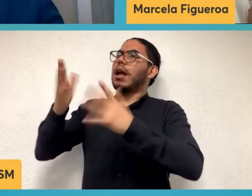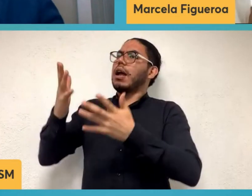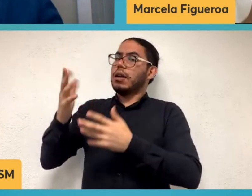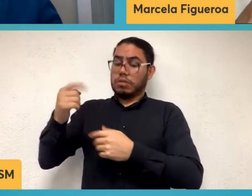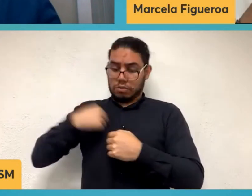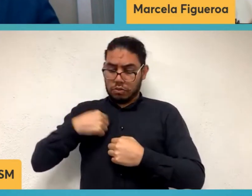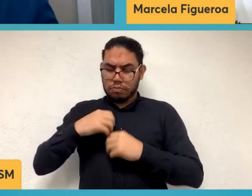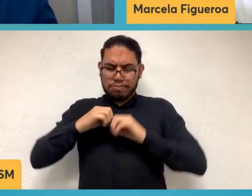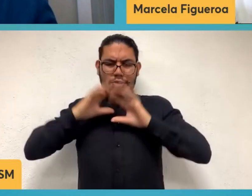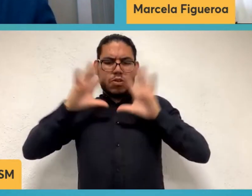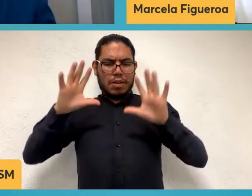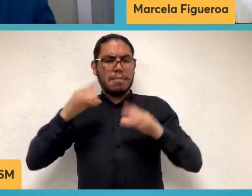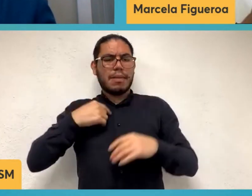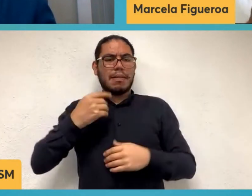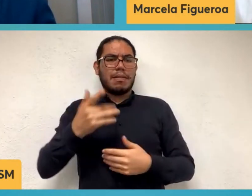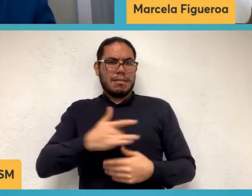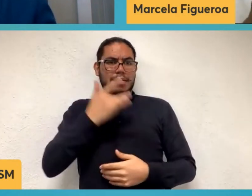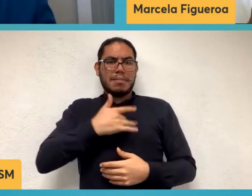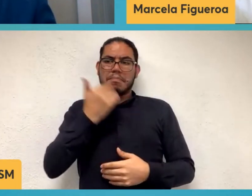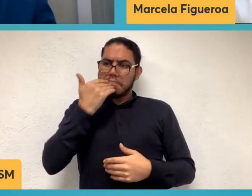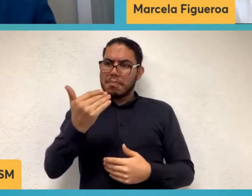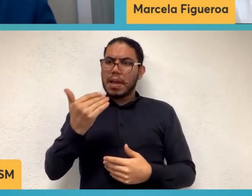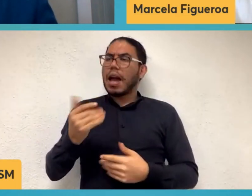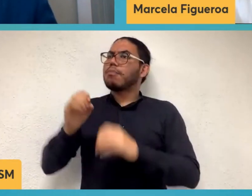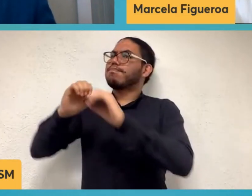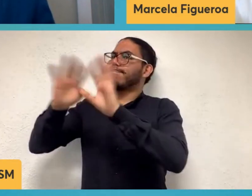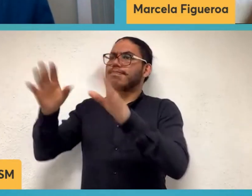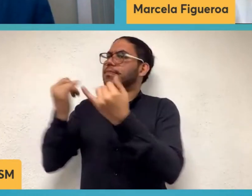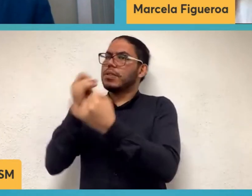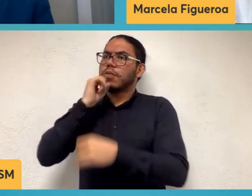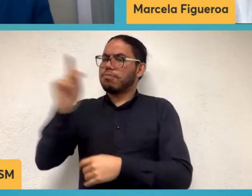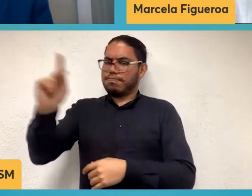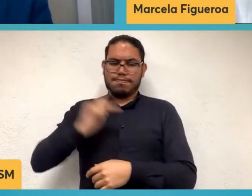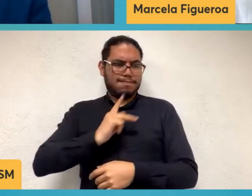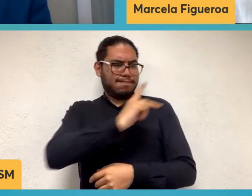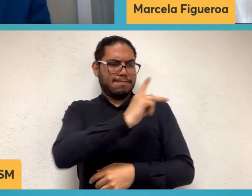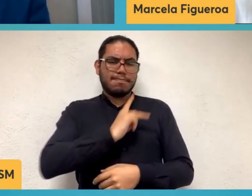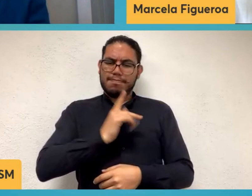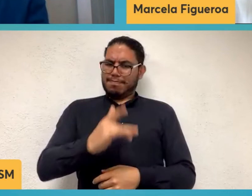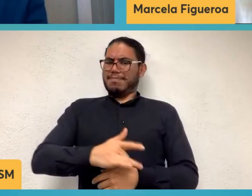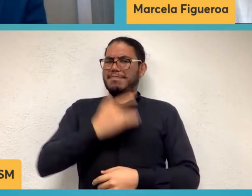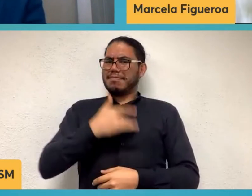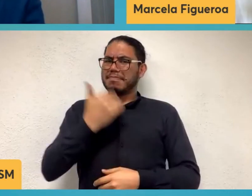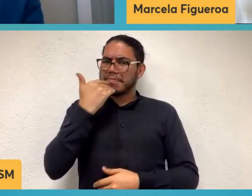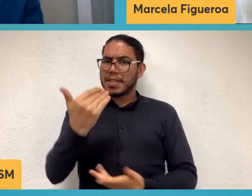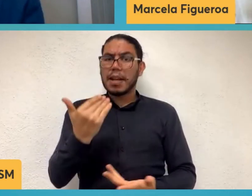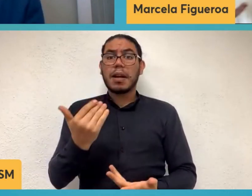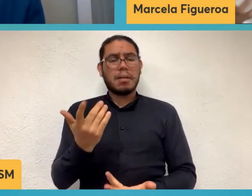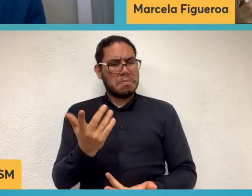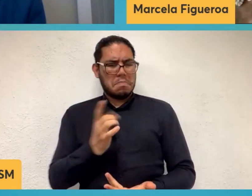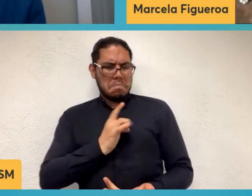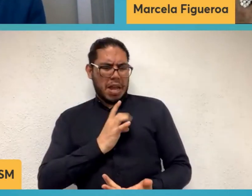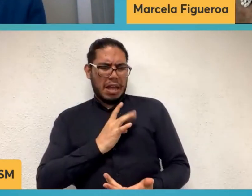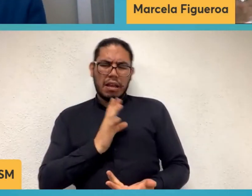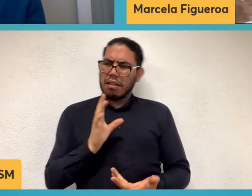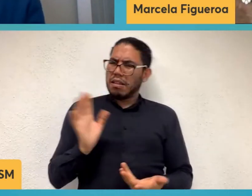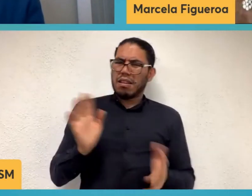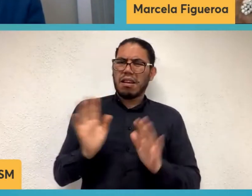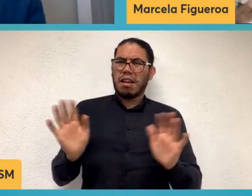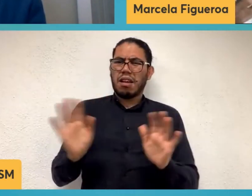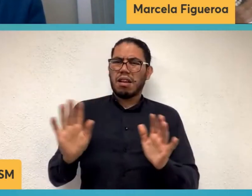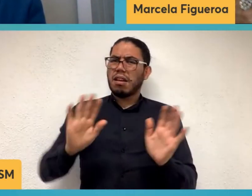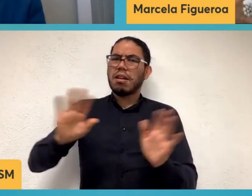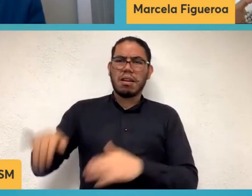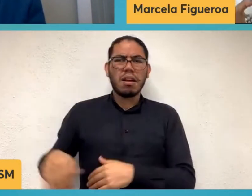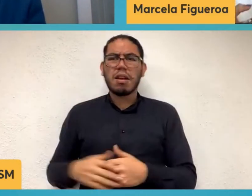yo brillo, tú brillas y entonces brillamos todos. No le tengamos miedo, al contrario, hagamos este